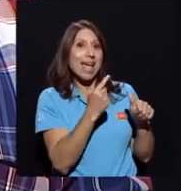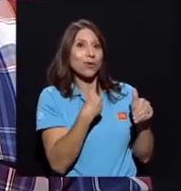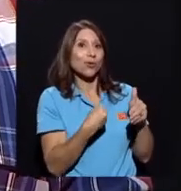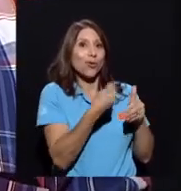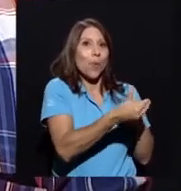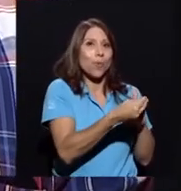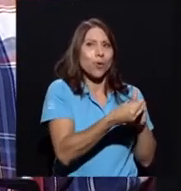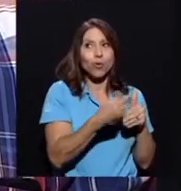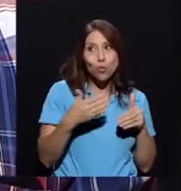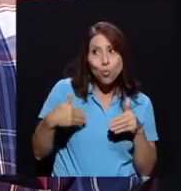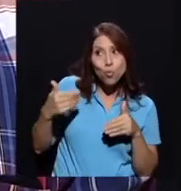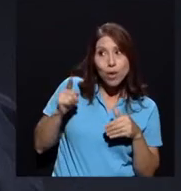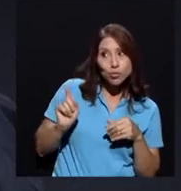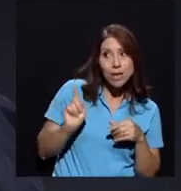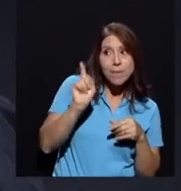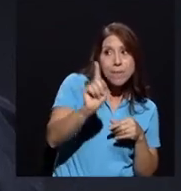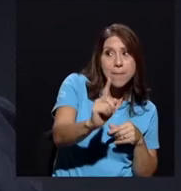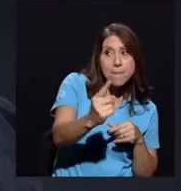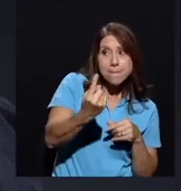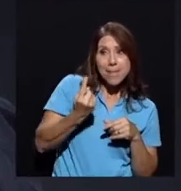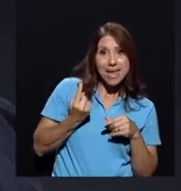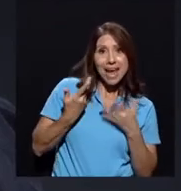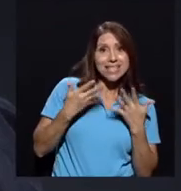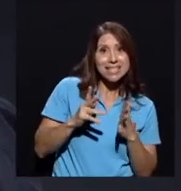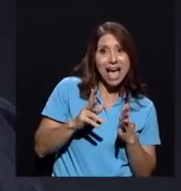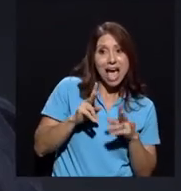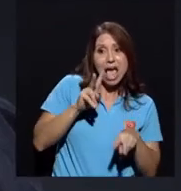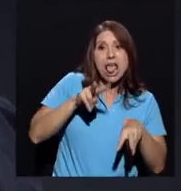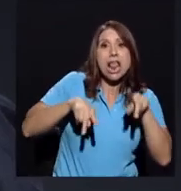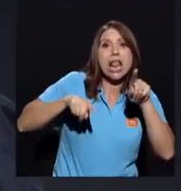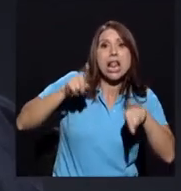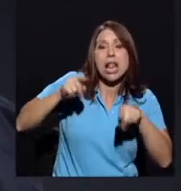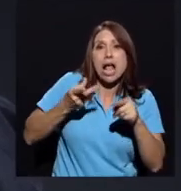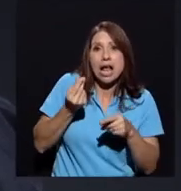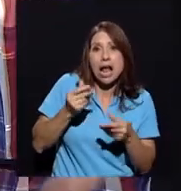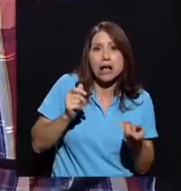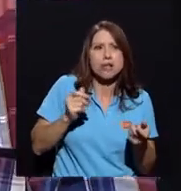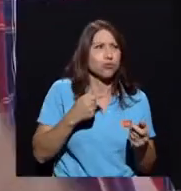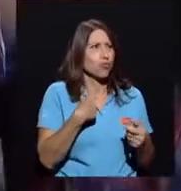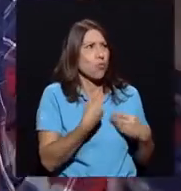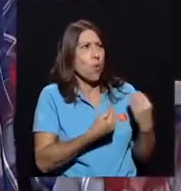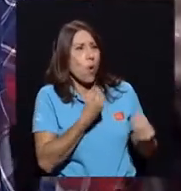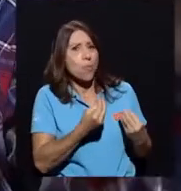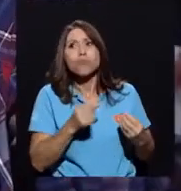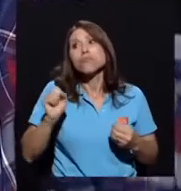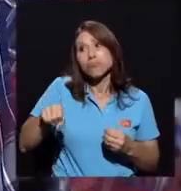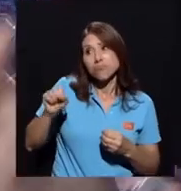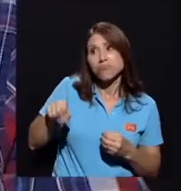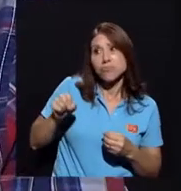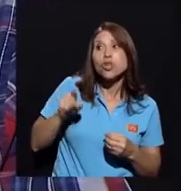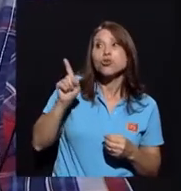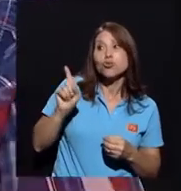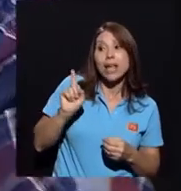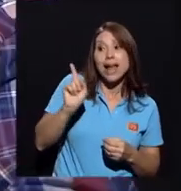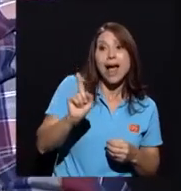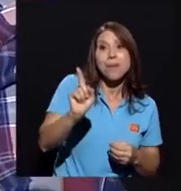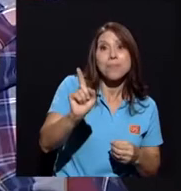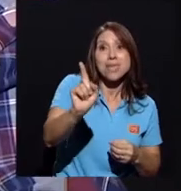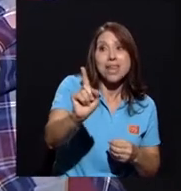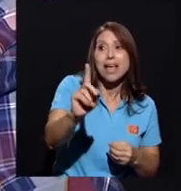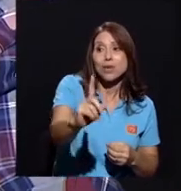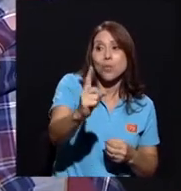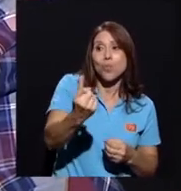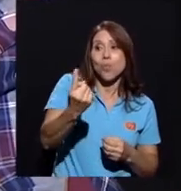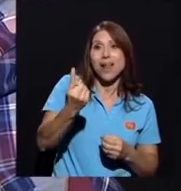tengo como 16 hijos aquí los precios cambian cada media hora dirigirte se va y camina dos horas y vuelve estos